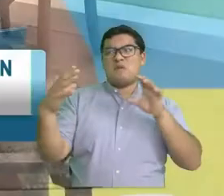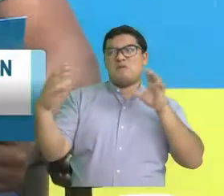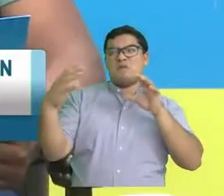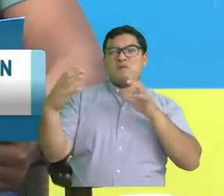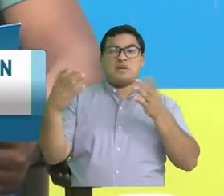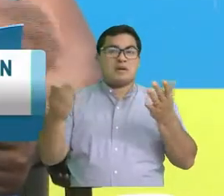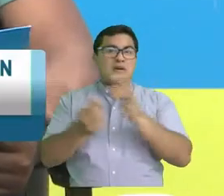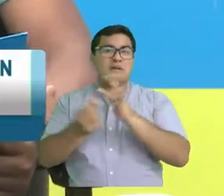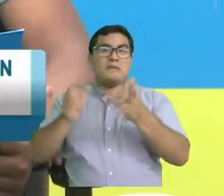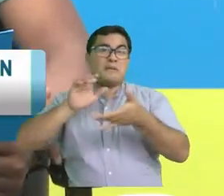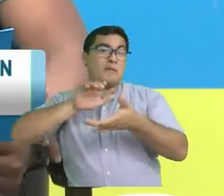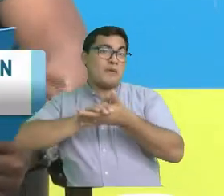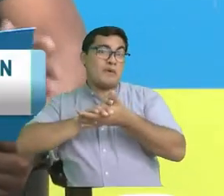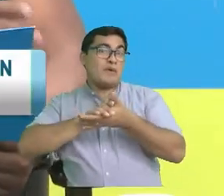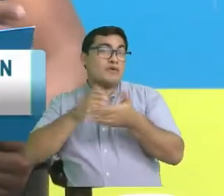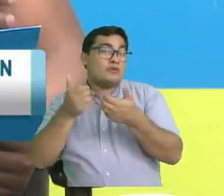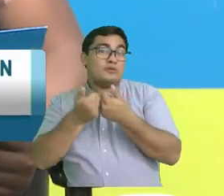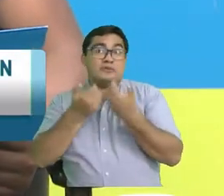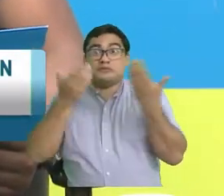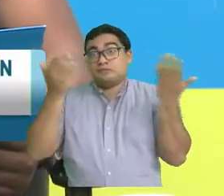con el esposo, la pareja,